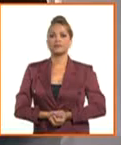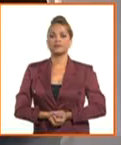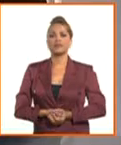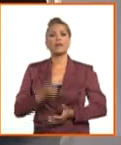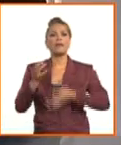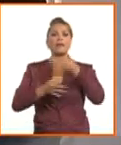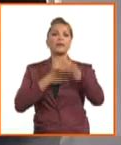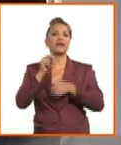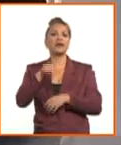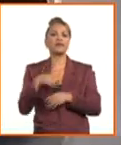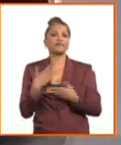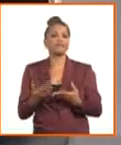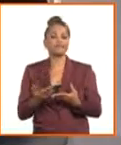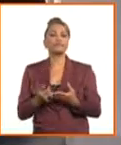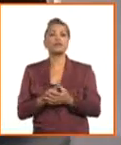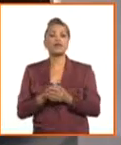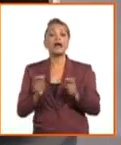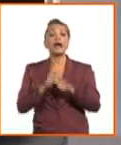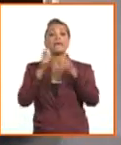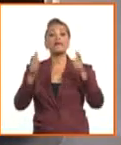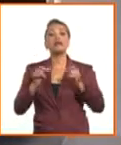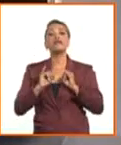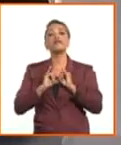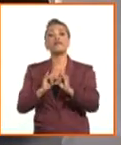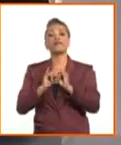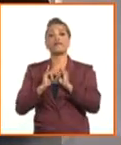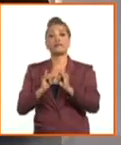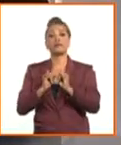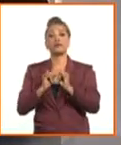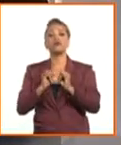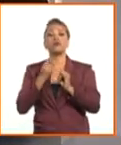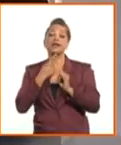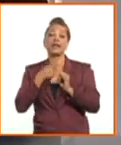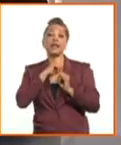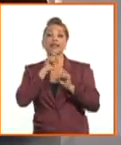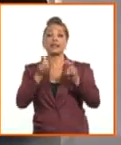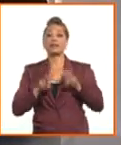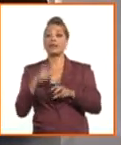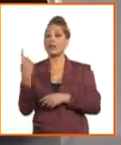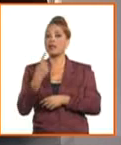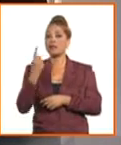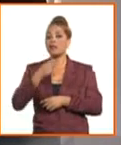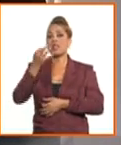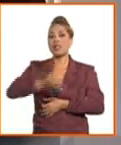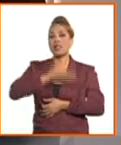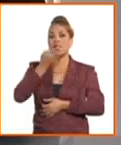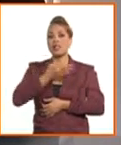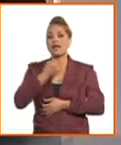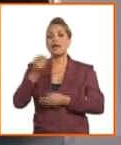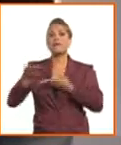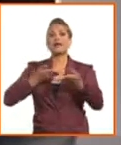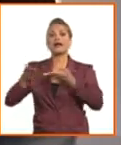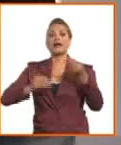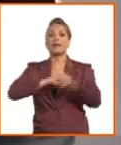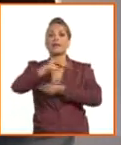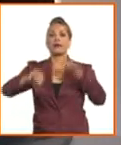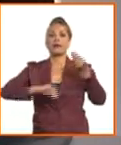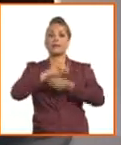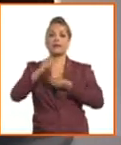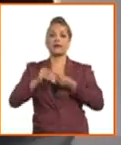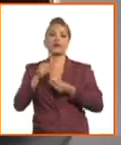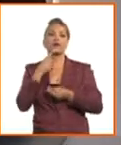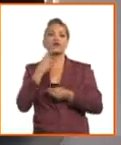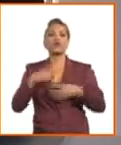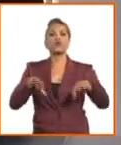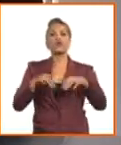es ampliar la información que esbozamos en la Asamblea Nacional sobre el mercado cambiario, en qué condiciones